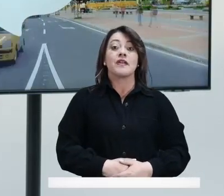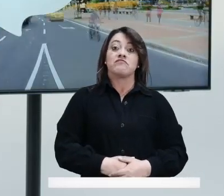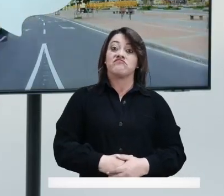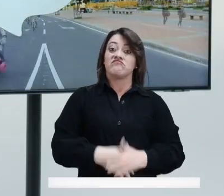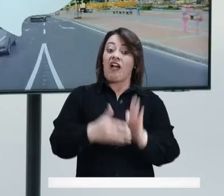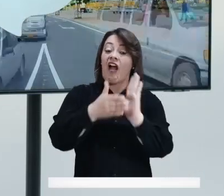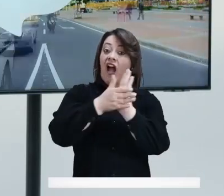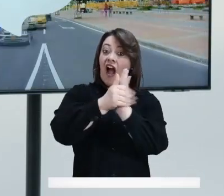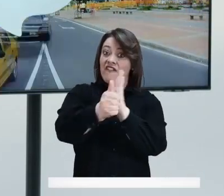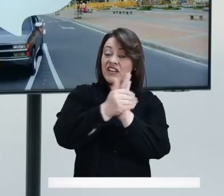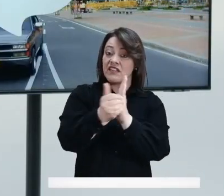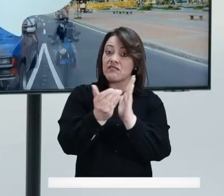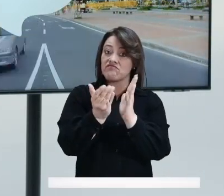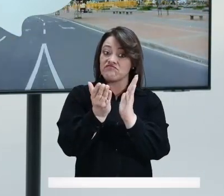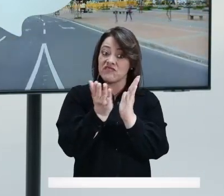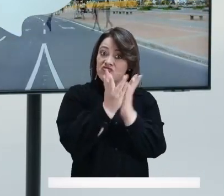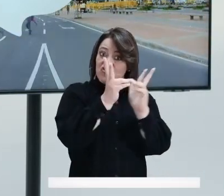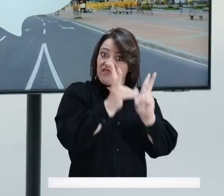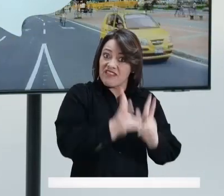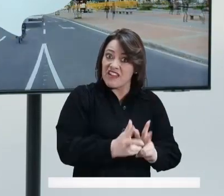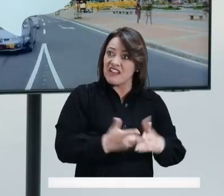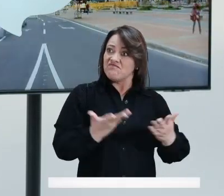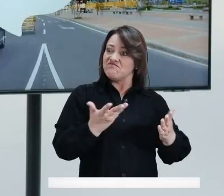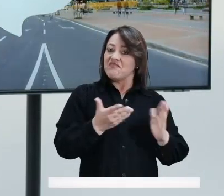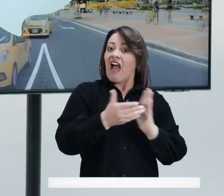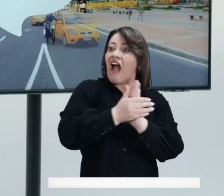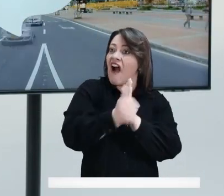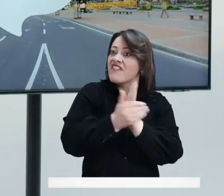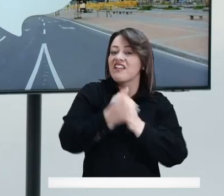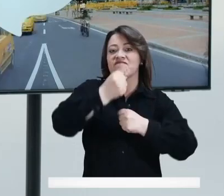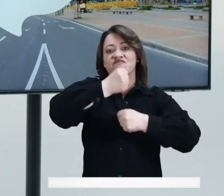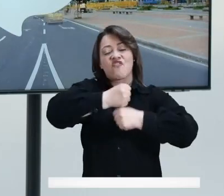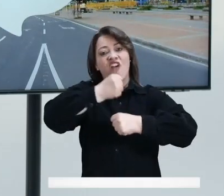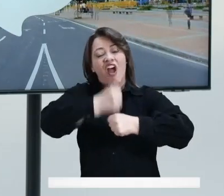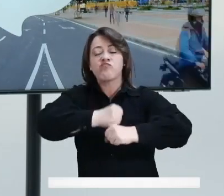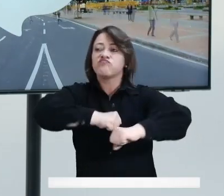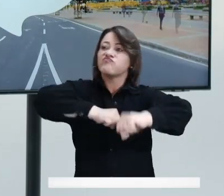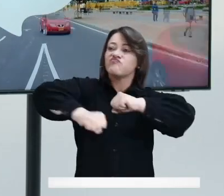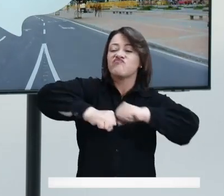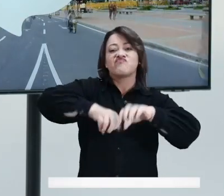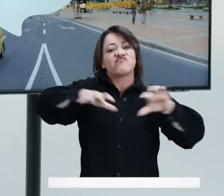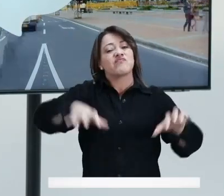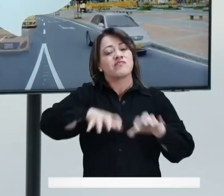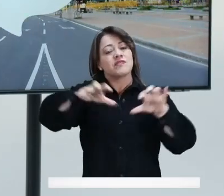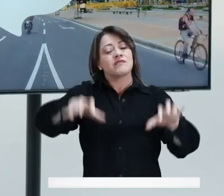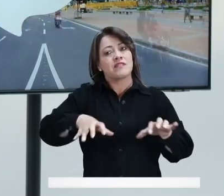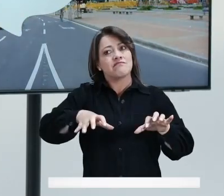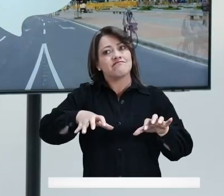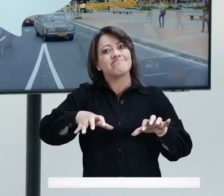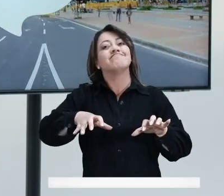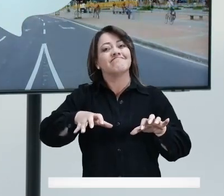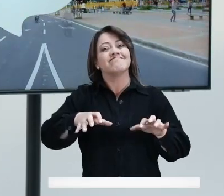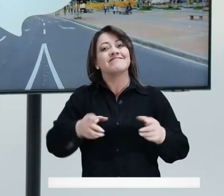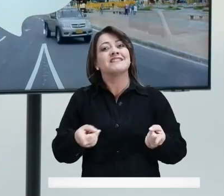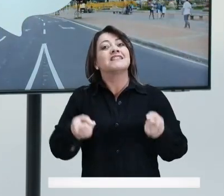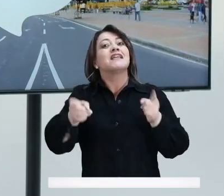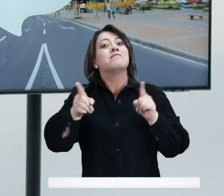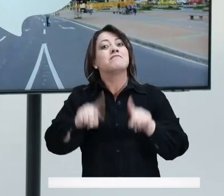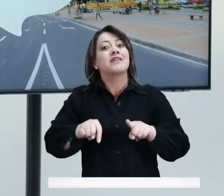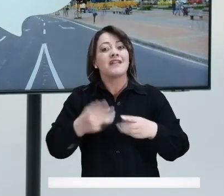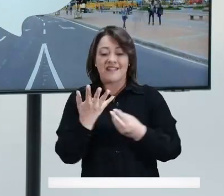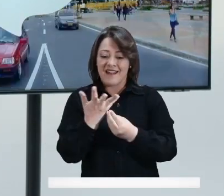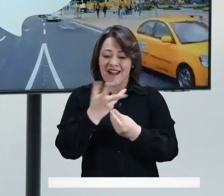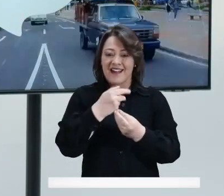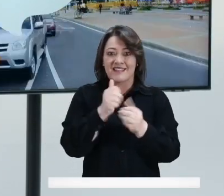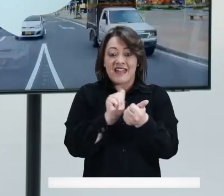la habilidad del estudiantado, no solo la habilidad del trabajo, sino esta que seguramente le va a